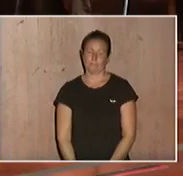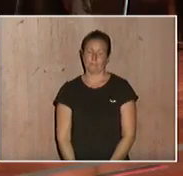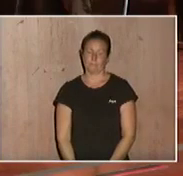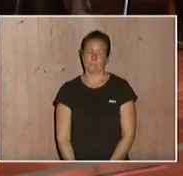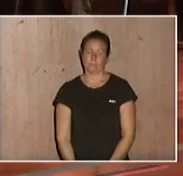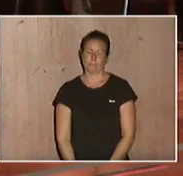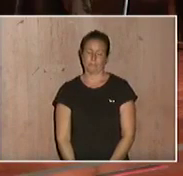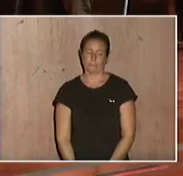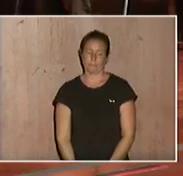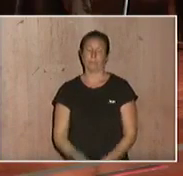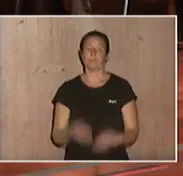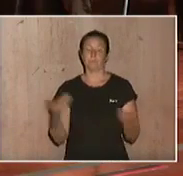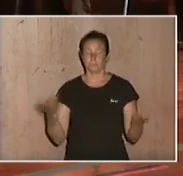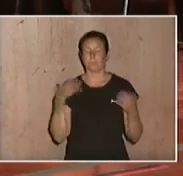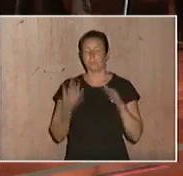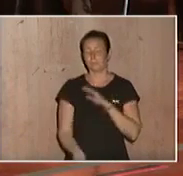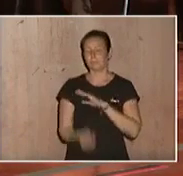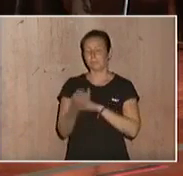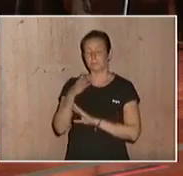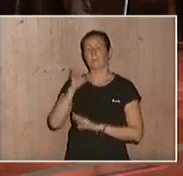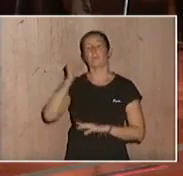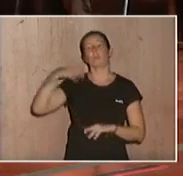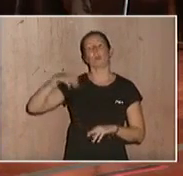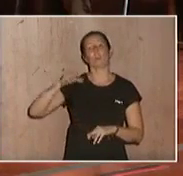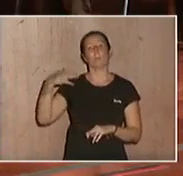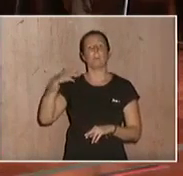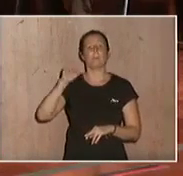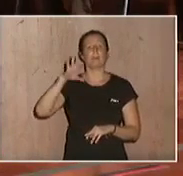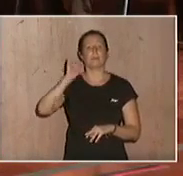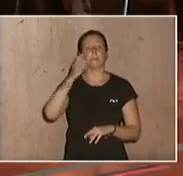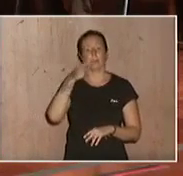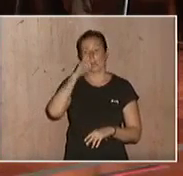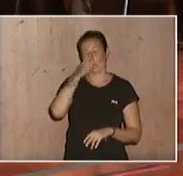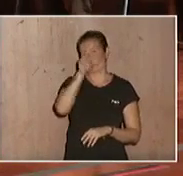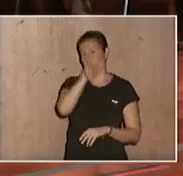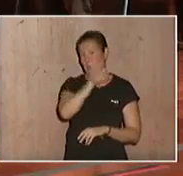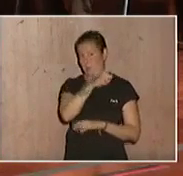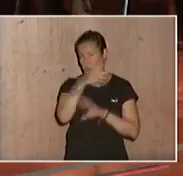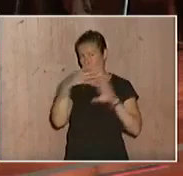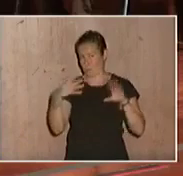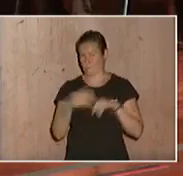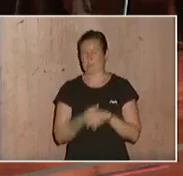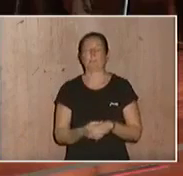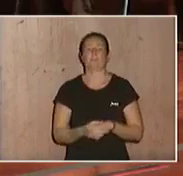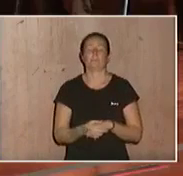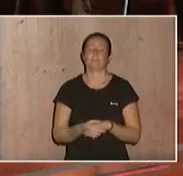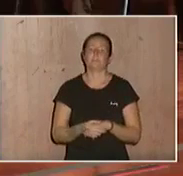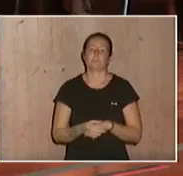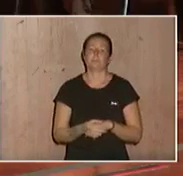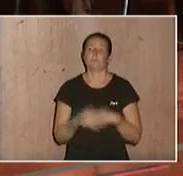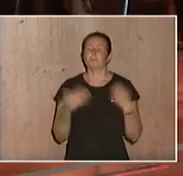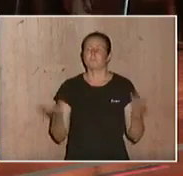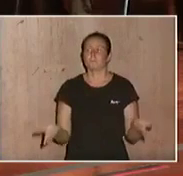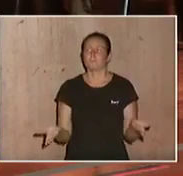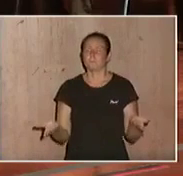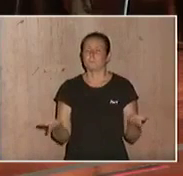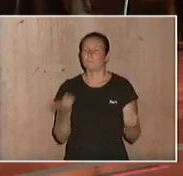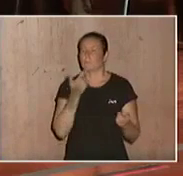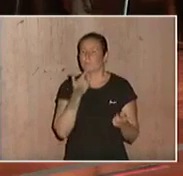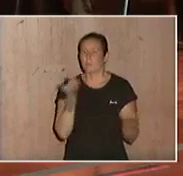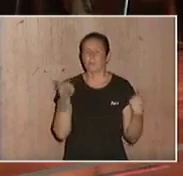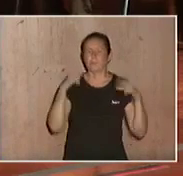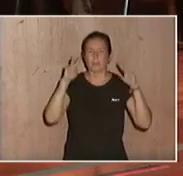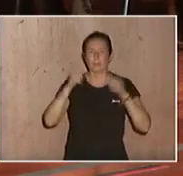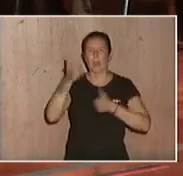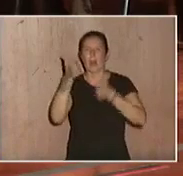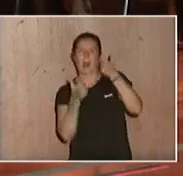allocation, publicado en Cambridge University Press en 2019. ¿Cómo dividir el valor de